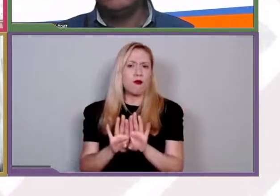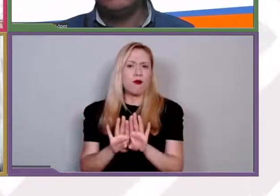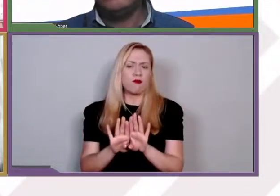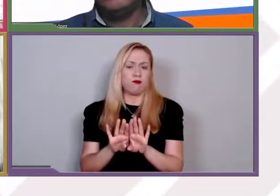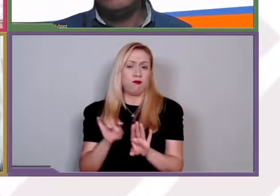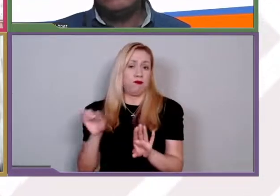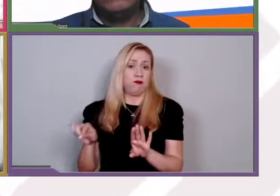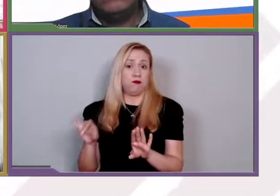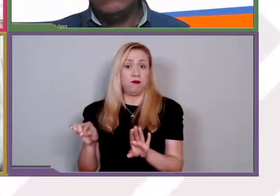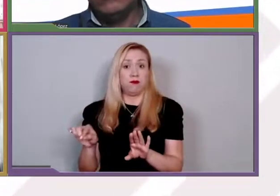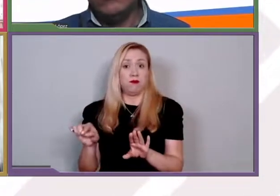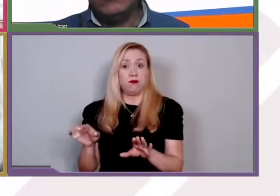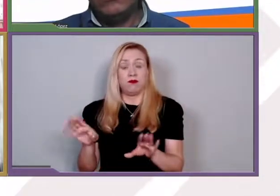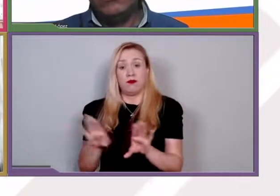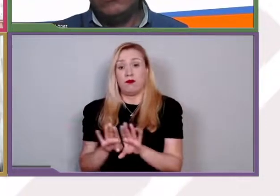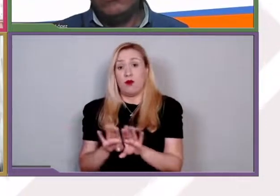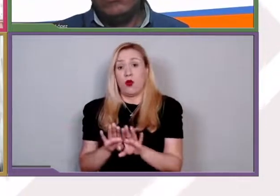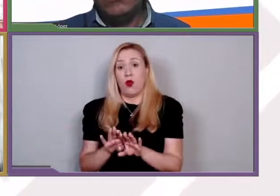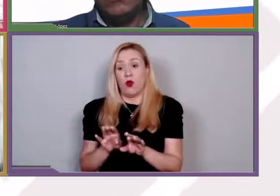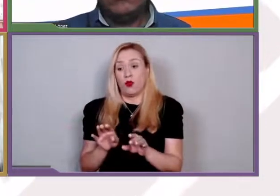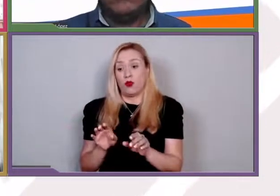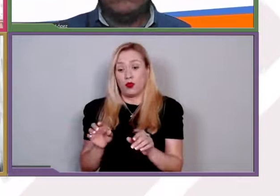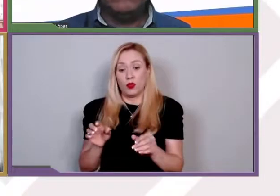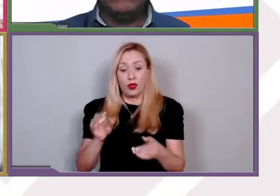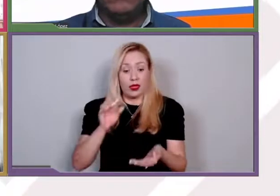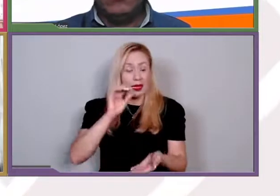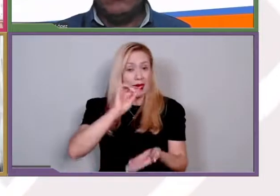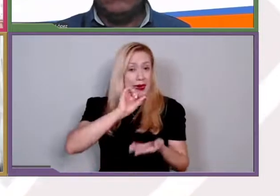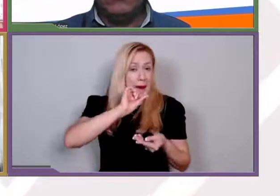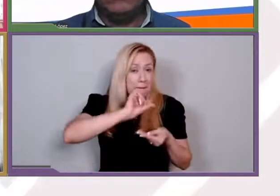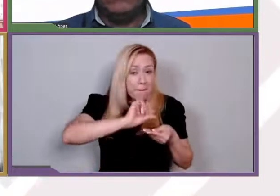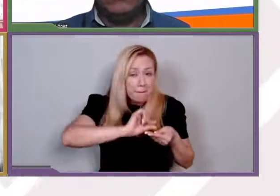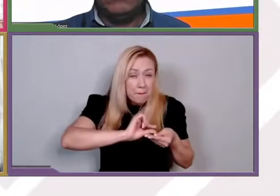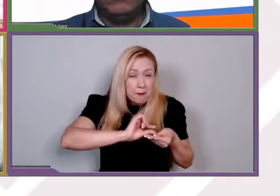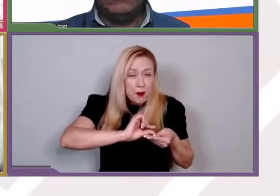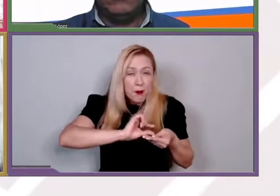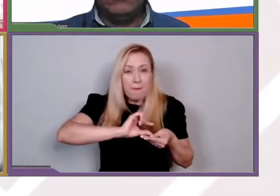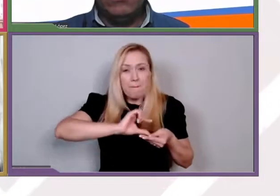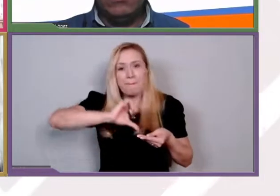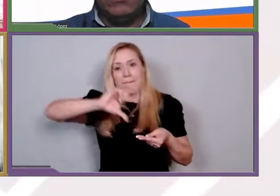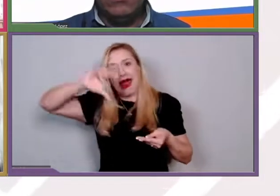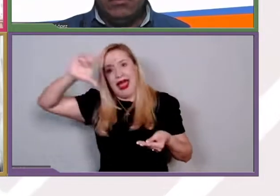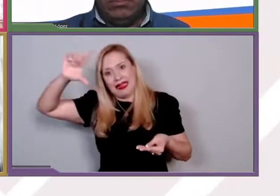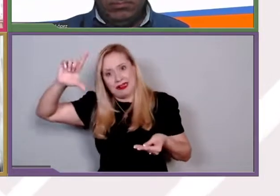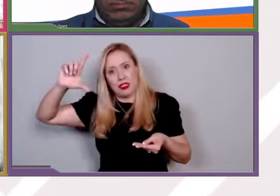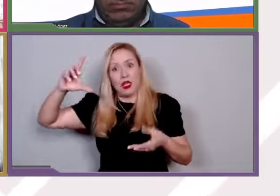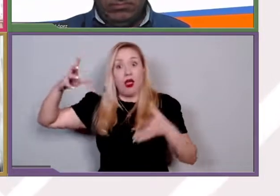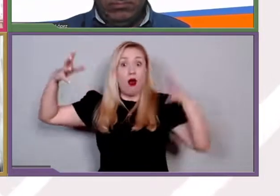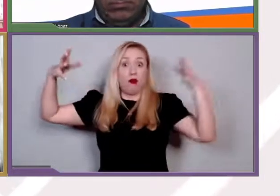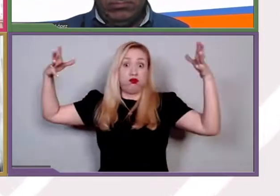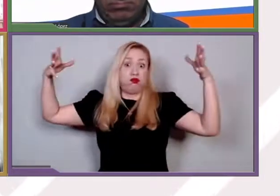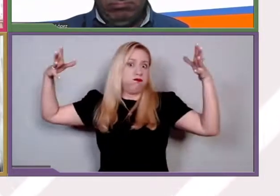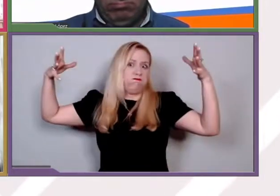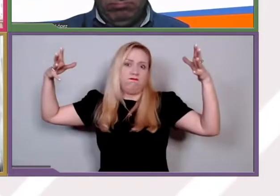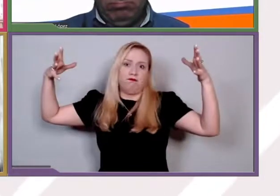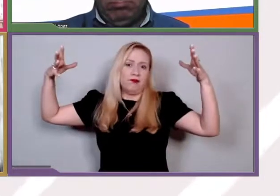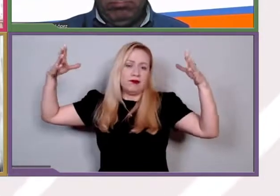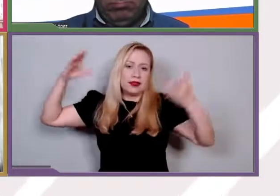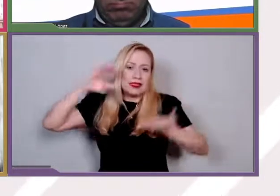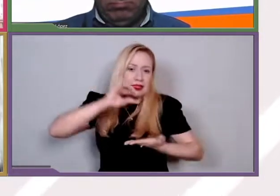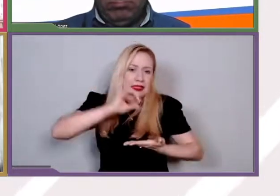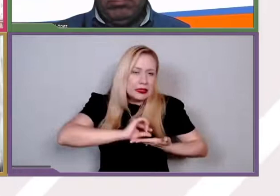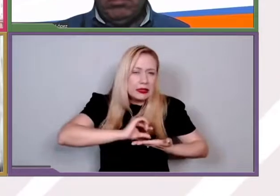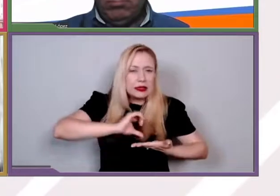macro, sino debe ser de pequeño hacia arriba. Así que nosotros hemos implementado iniciativas de apoyo